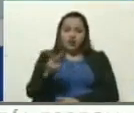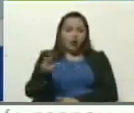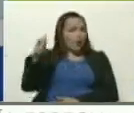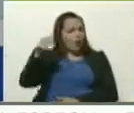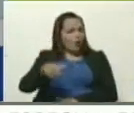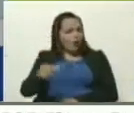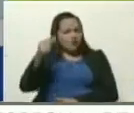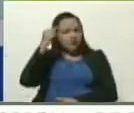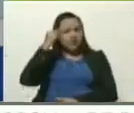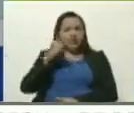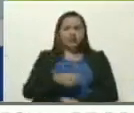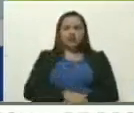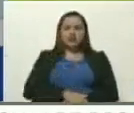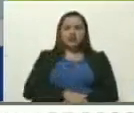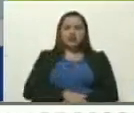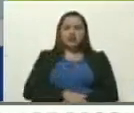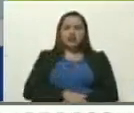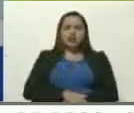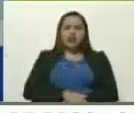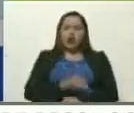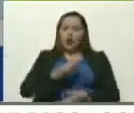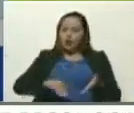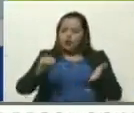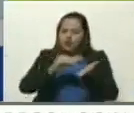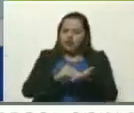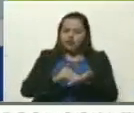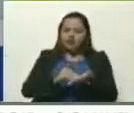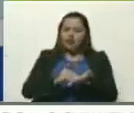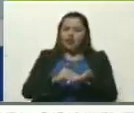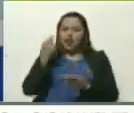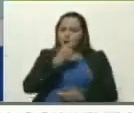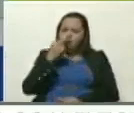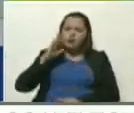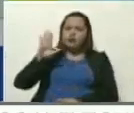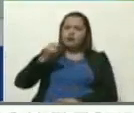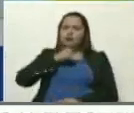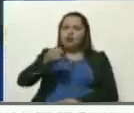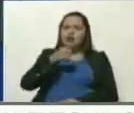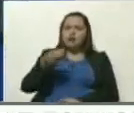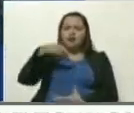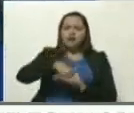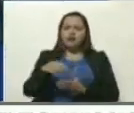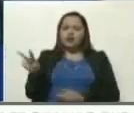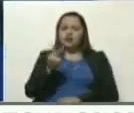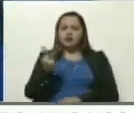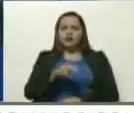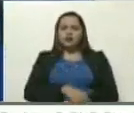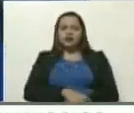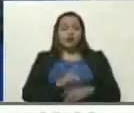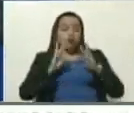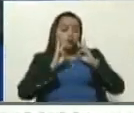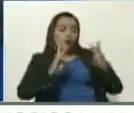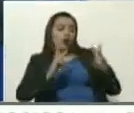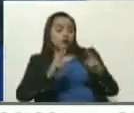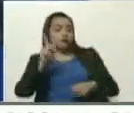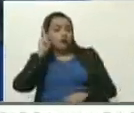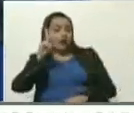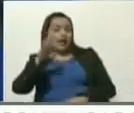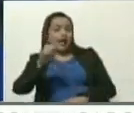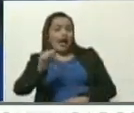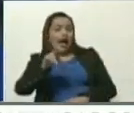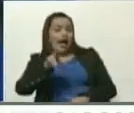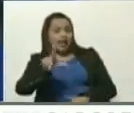día reafirmar el periodismo con el compromiso con el periodismo en Venezuela? Wow, el profesor Earle Herrera nos deja un